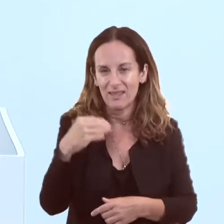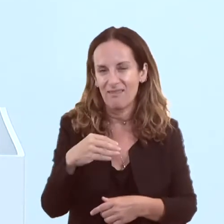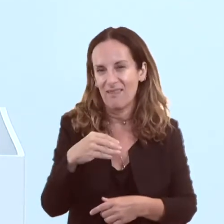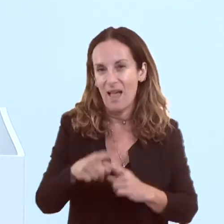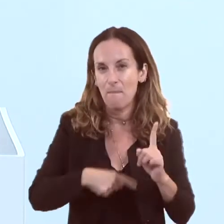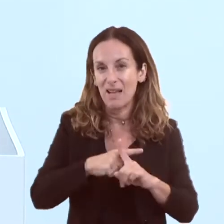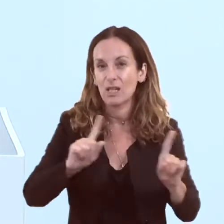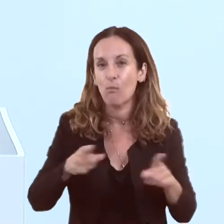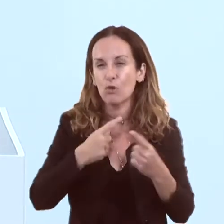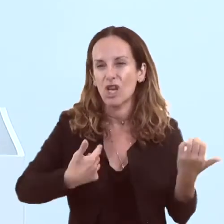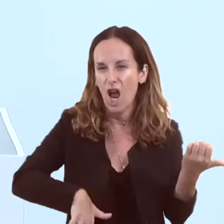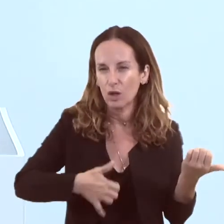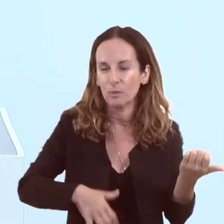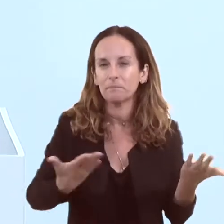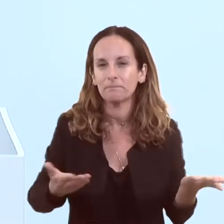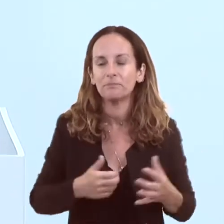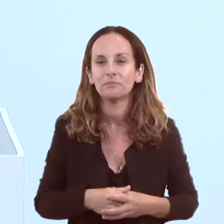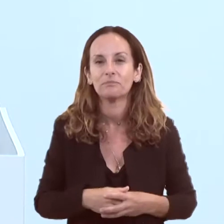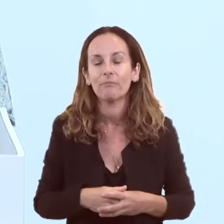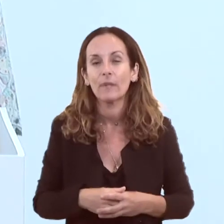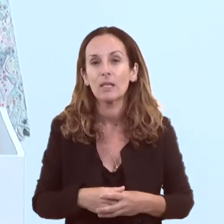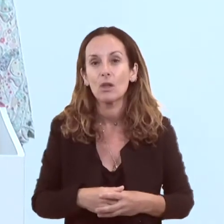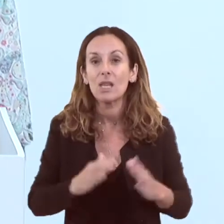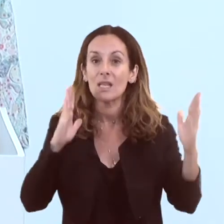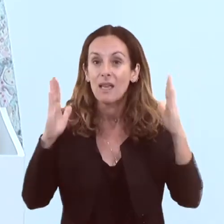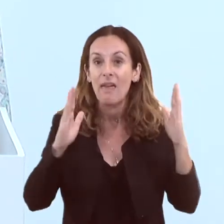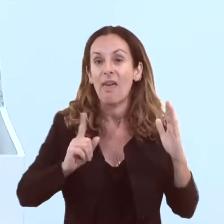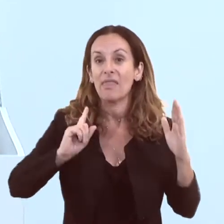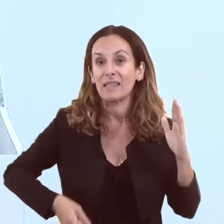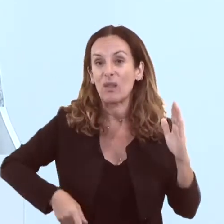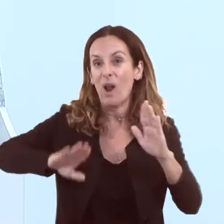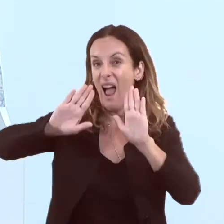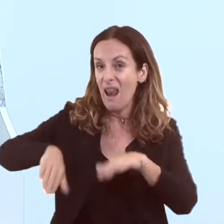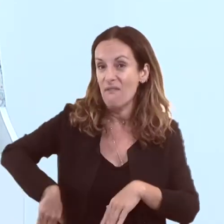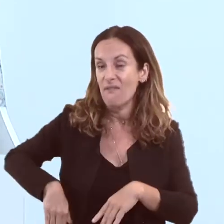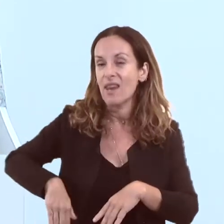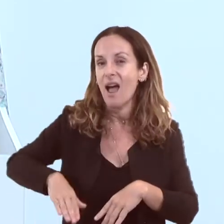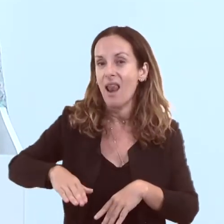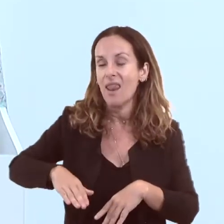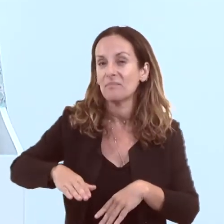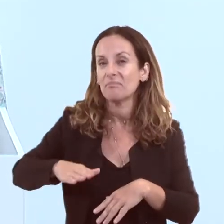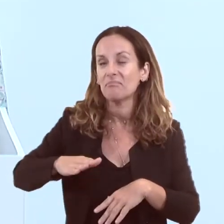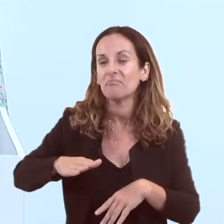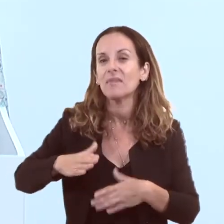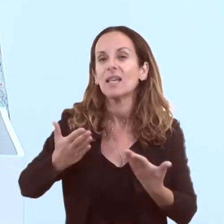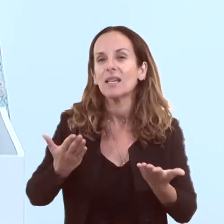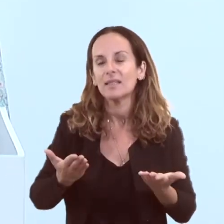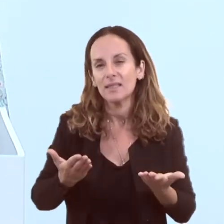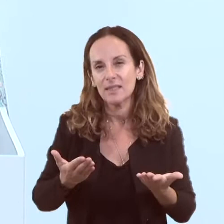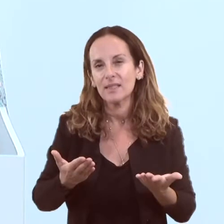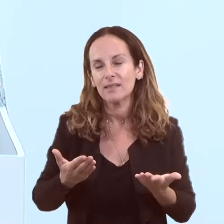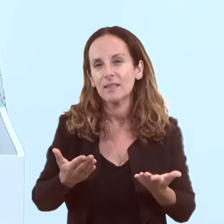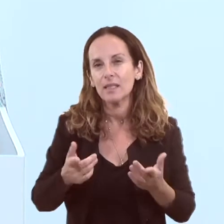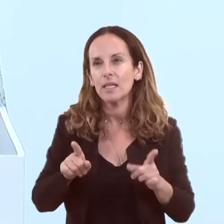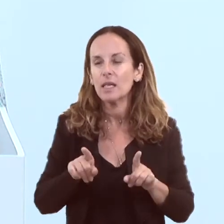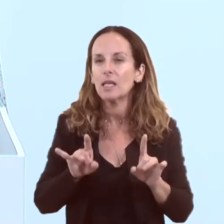y en el final de La dictadura digamos el evidentemente la palabra tenía un sentido que se fue haciendo